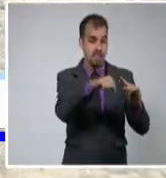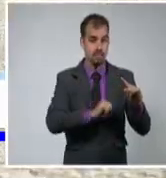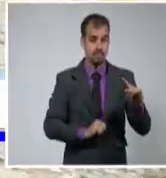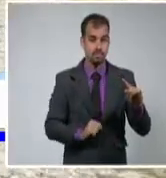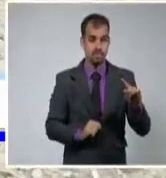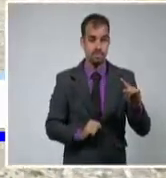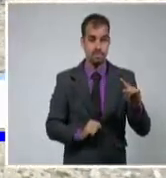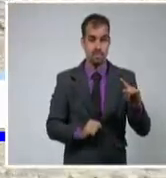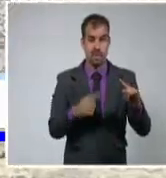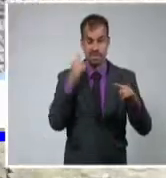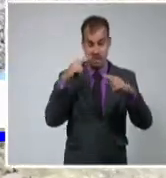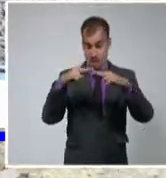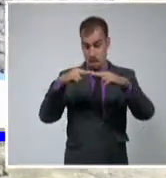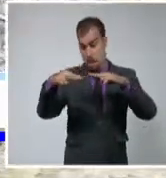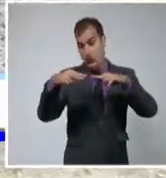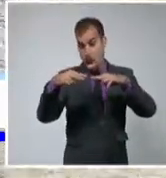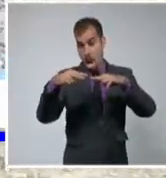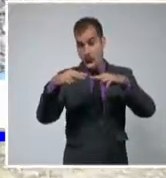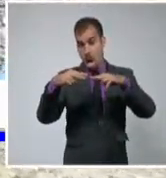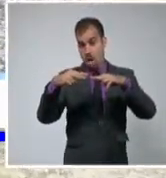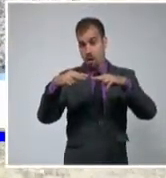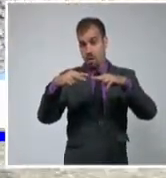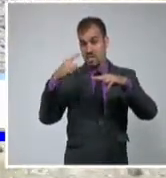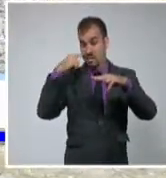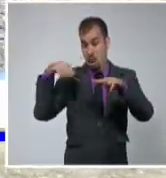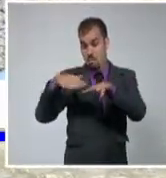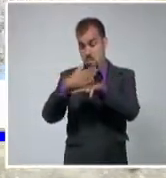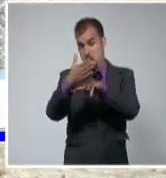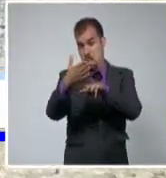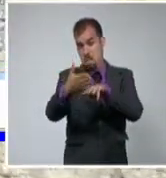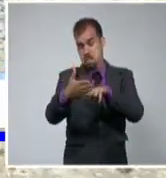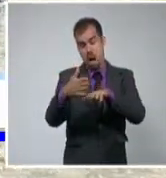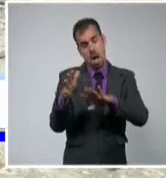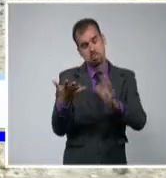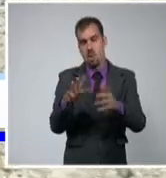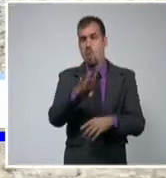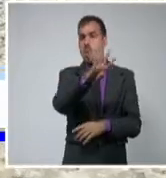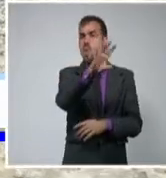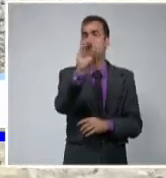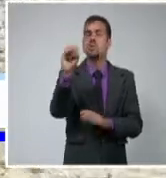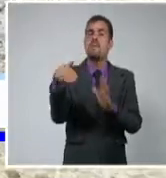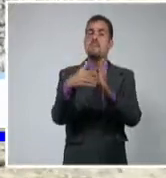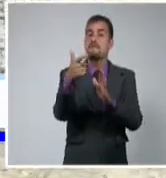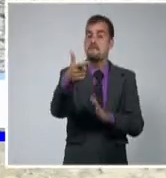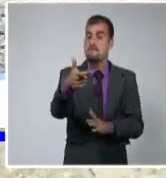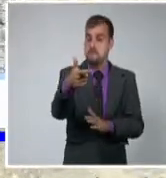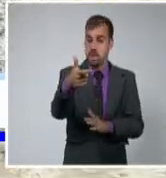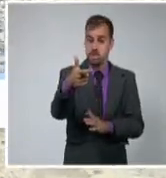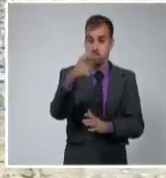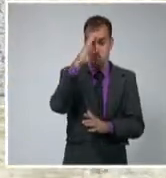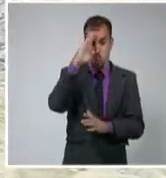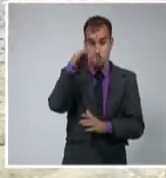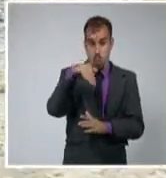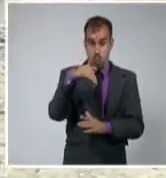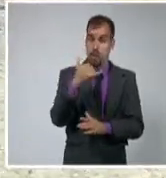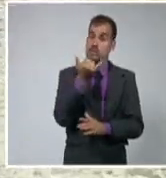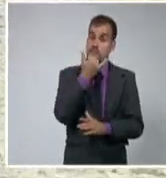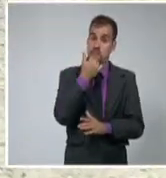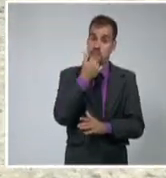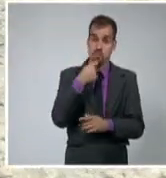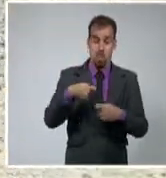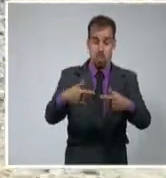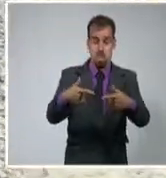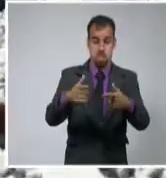vía férrea y afectaciones por un monto total de $400,000 en moneda nacional. El 19 de julio,